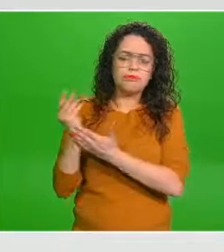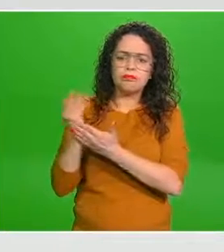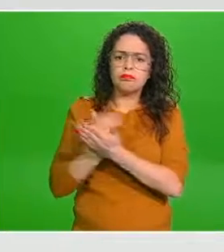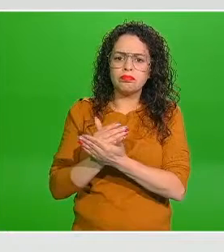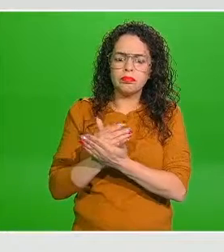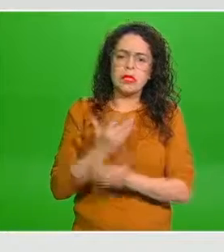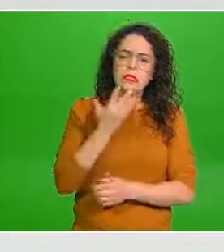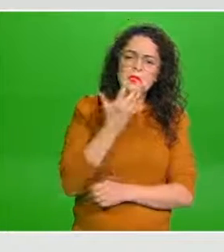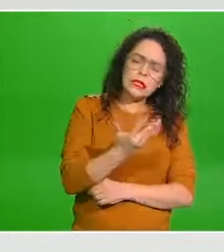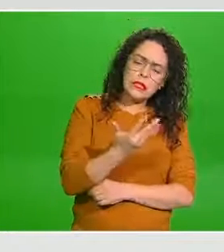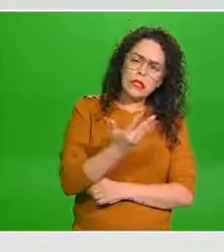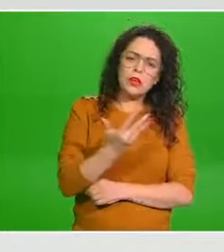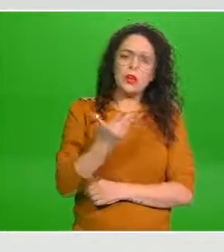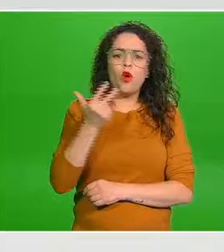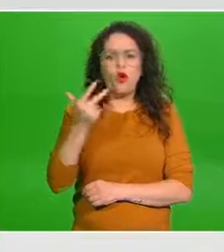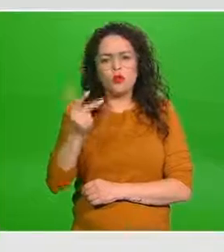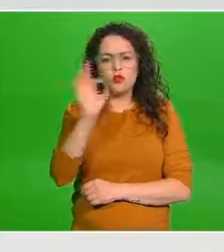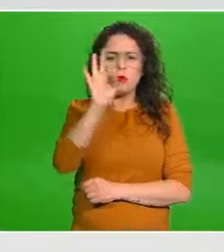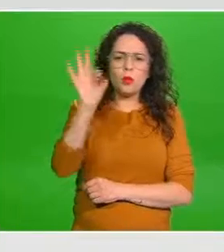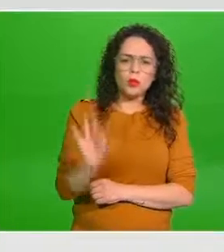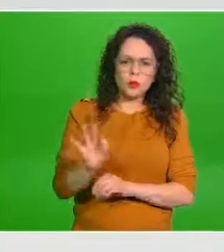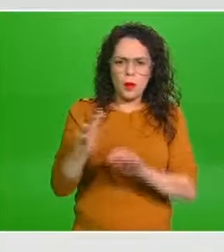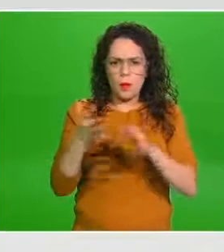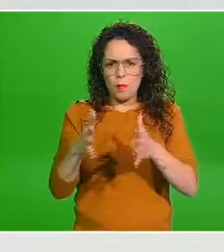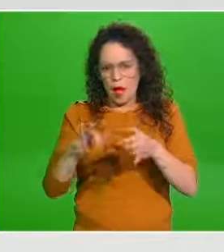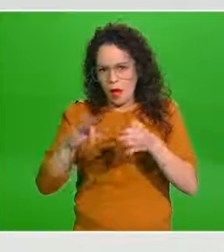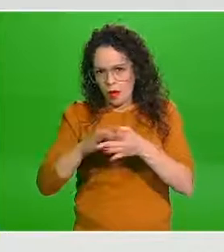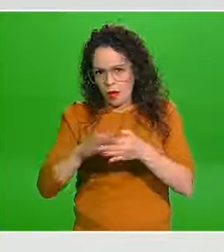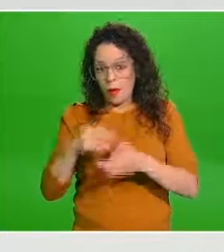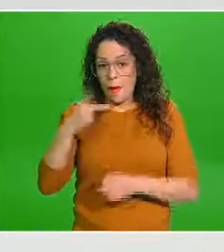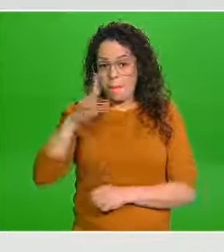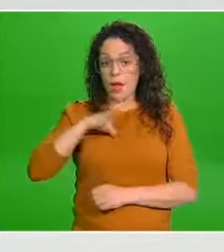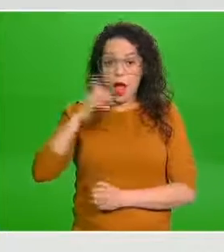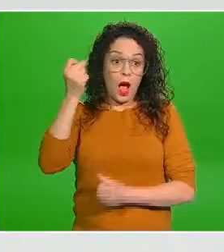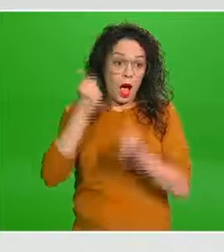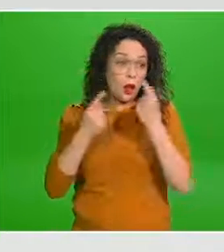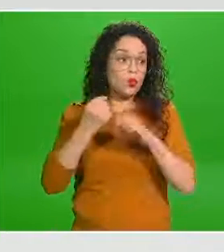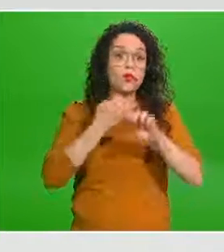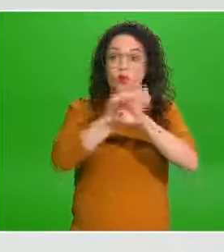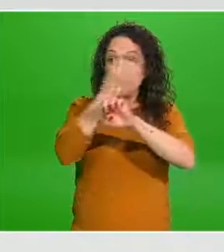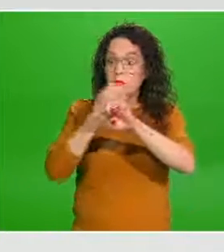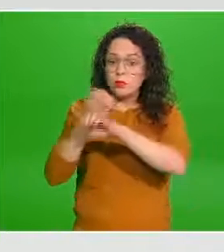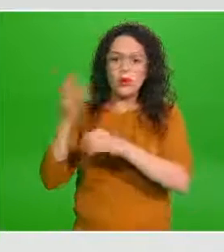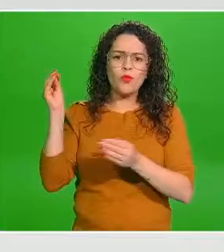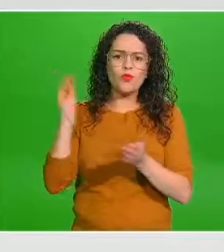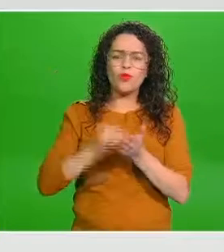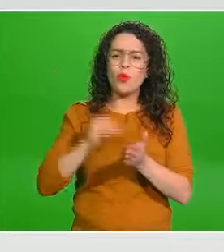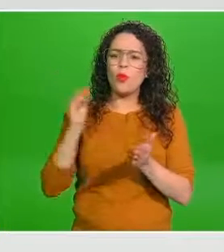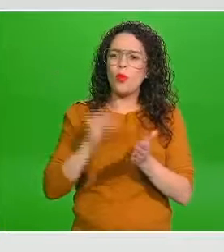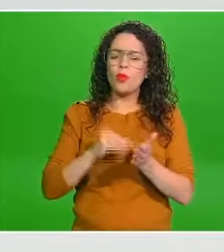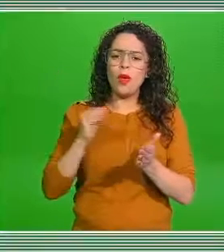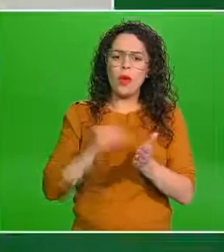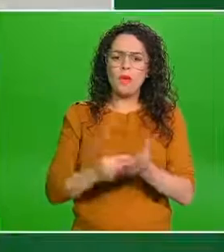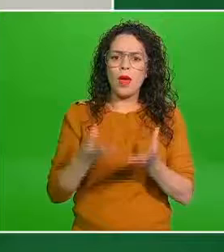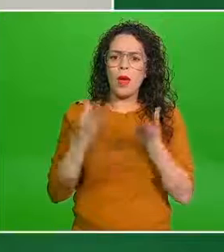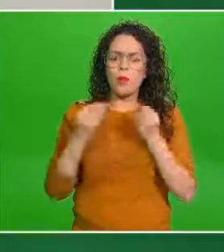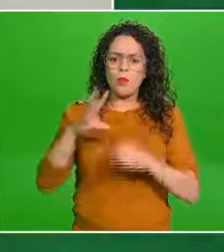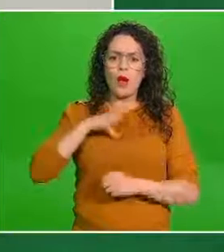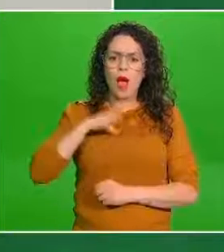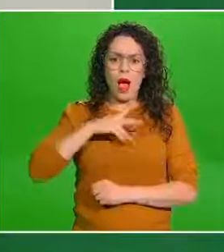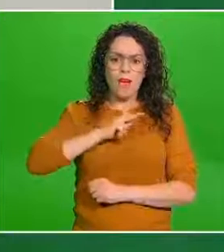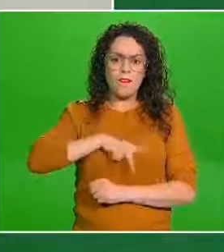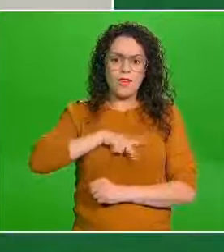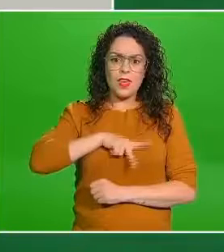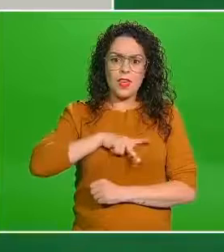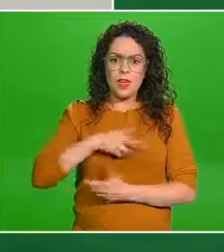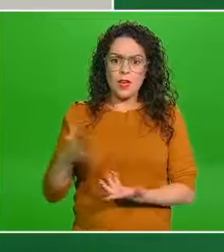entre el 5, el 8%, pero tenemos entidades federativas en donde todavía hay una circulación importante del virus, en donde